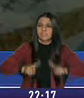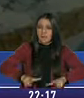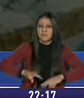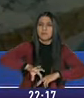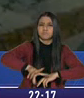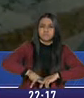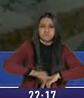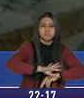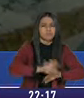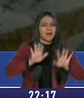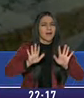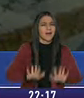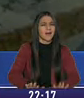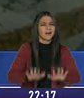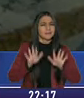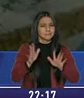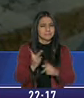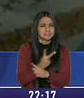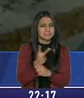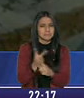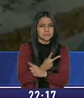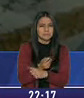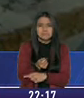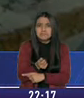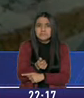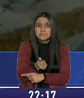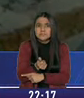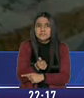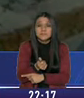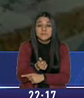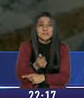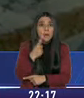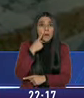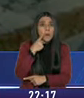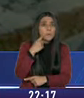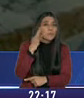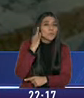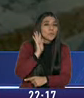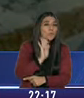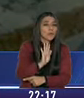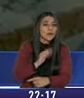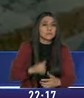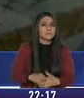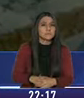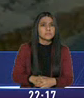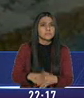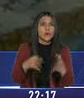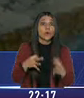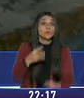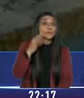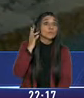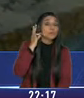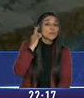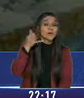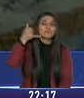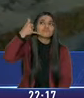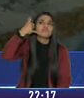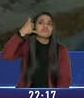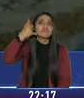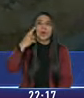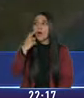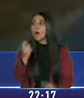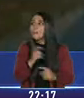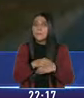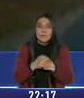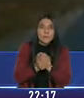un dolor de cabeza. En segundos, esta pareja actúa. La mujer aparentemente contesta una llamada y su acompañante